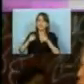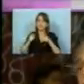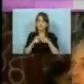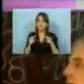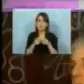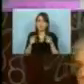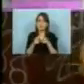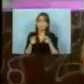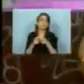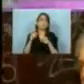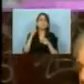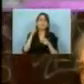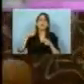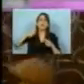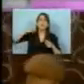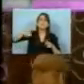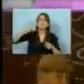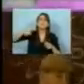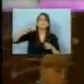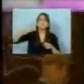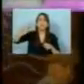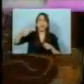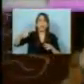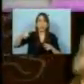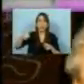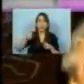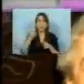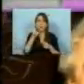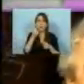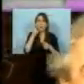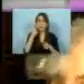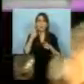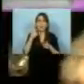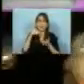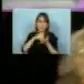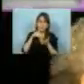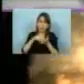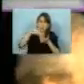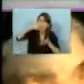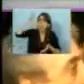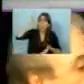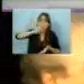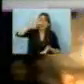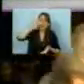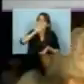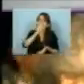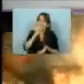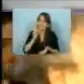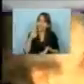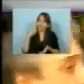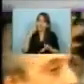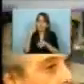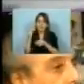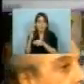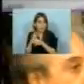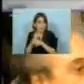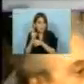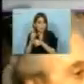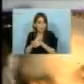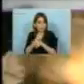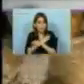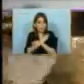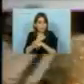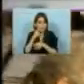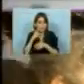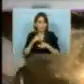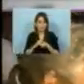como seguro o coseguro. Me hablan de una cifra que no es millonaria, pero que es una cifra previa como para asegurarse la futura